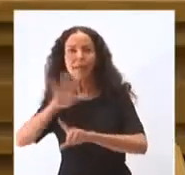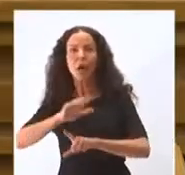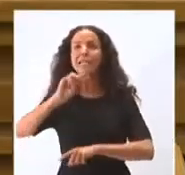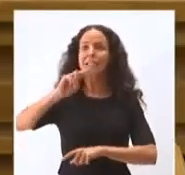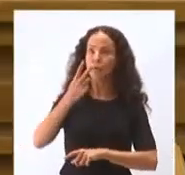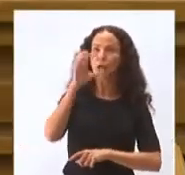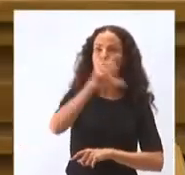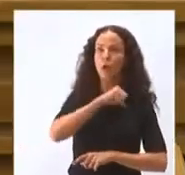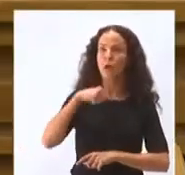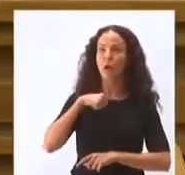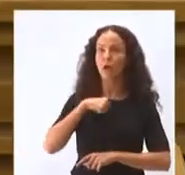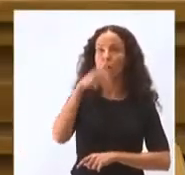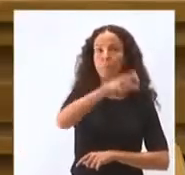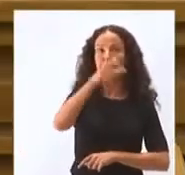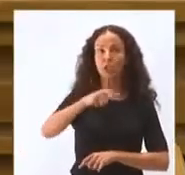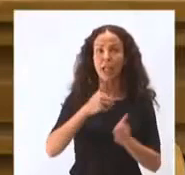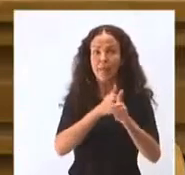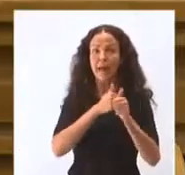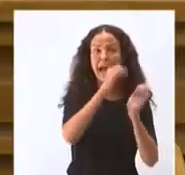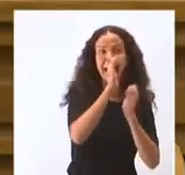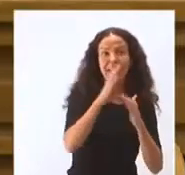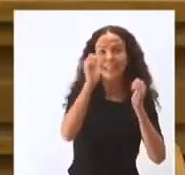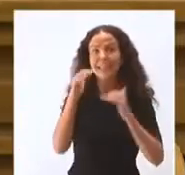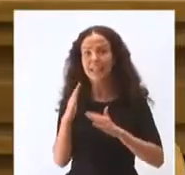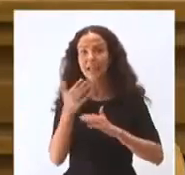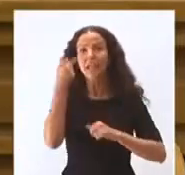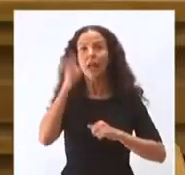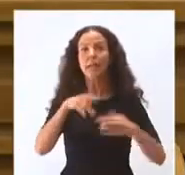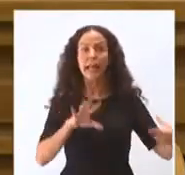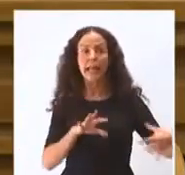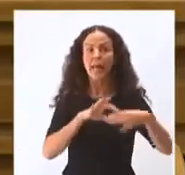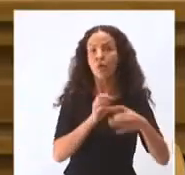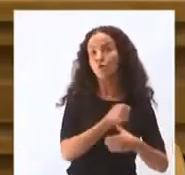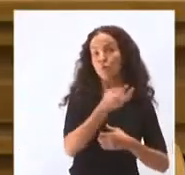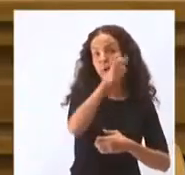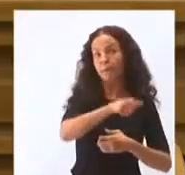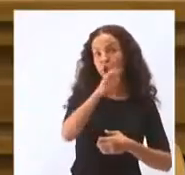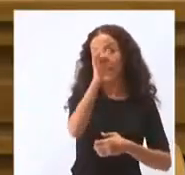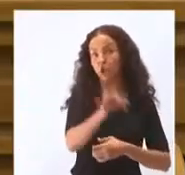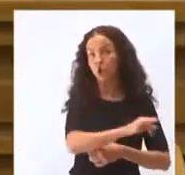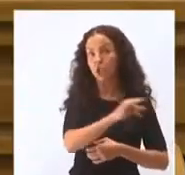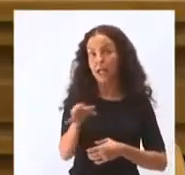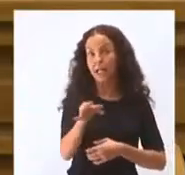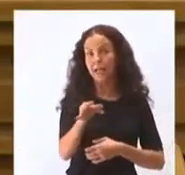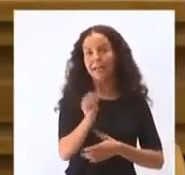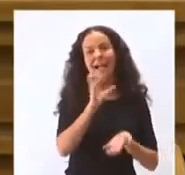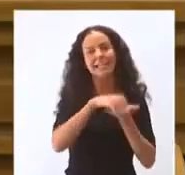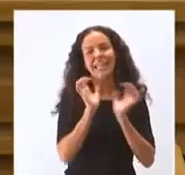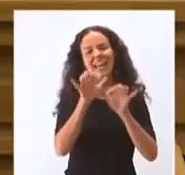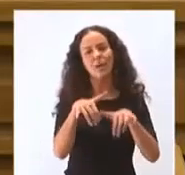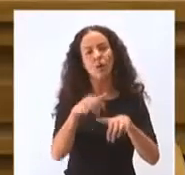comunidad autónoma que más personas con dependencia atiende también en relación a con su población la segunda está castilla y león' un pelín por delante de los